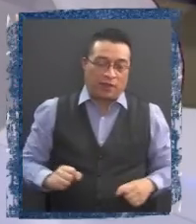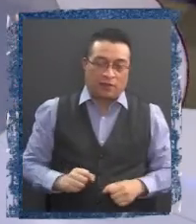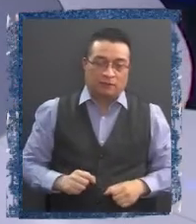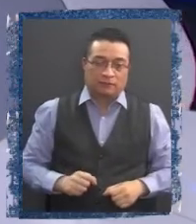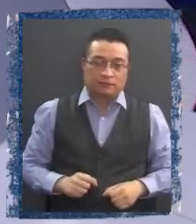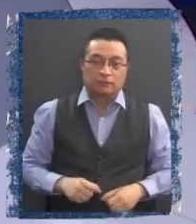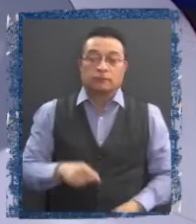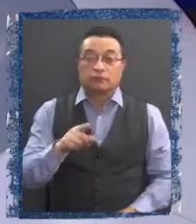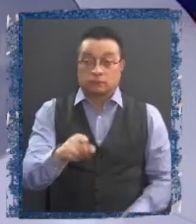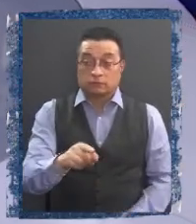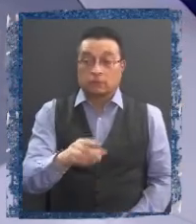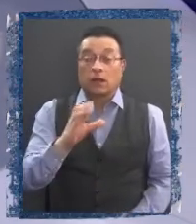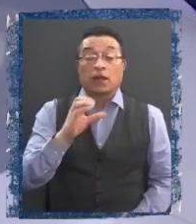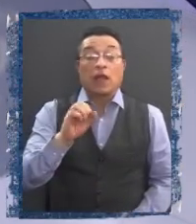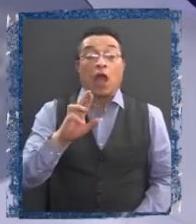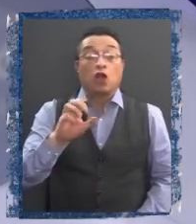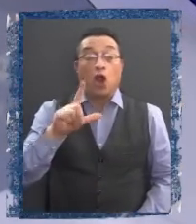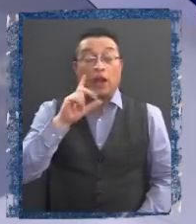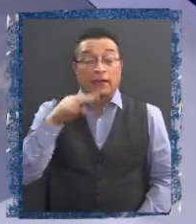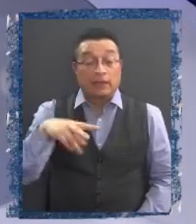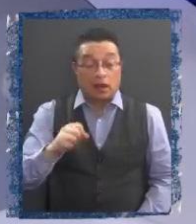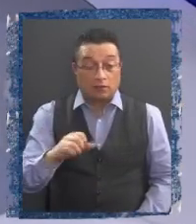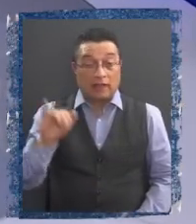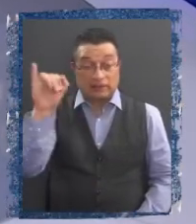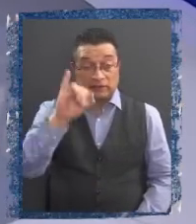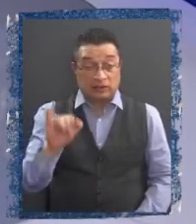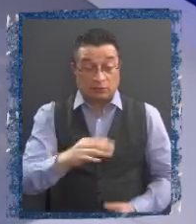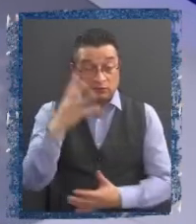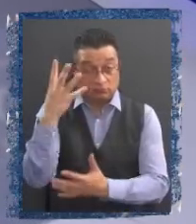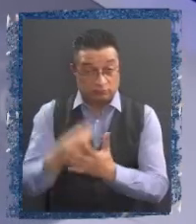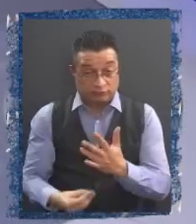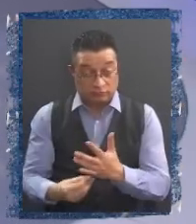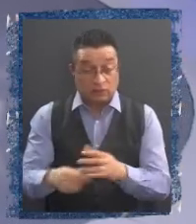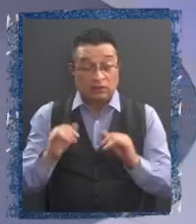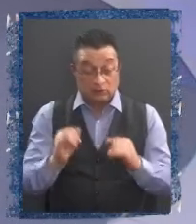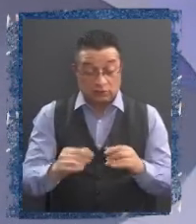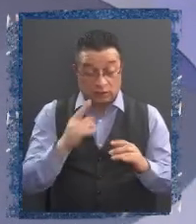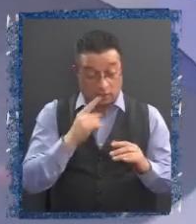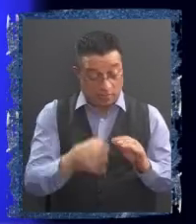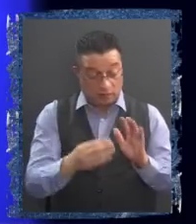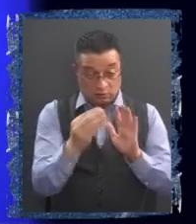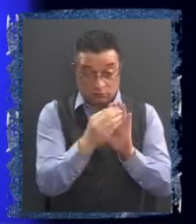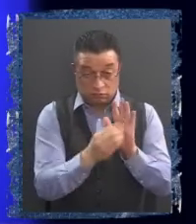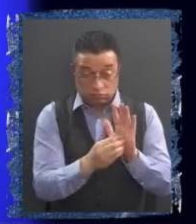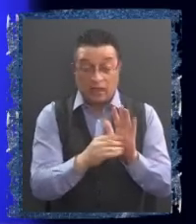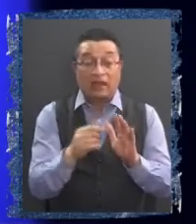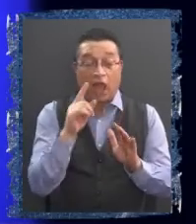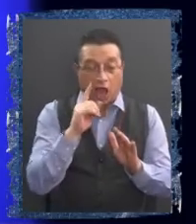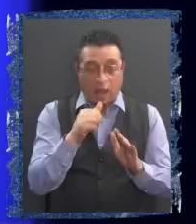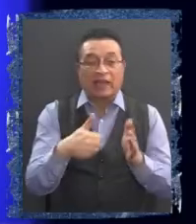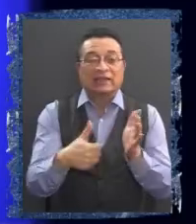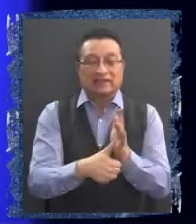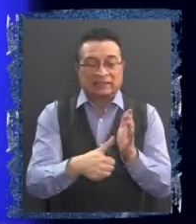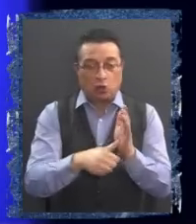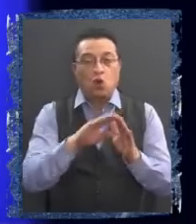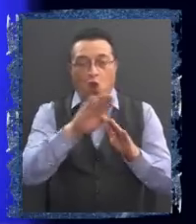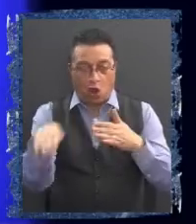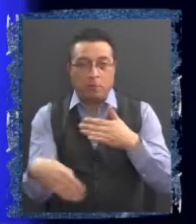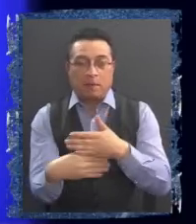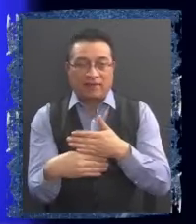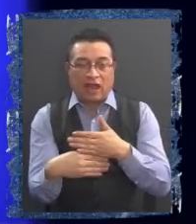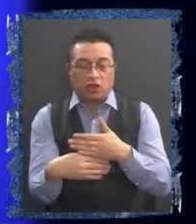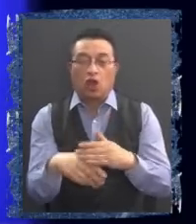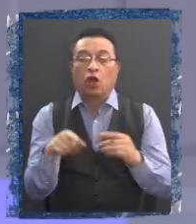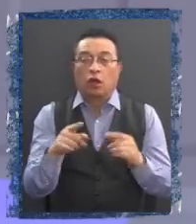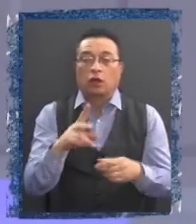¿van a morir las ISAPRES? ¿Va a haber la posibilidad, por ejemplo, de tener, de acuerdo al texto, un seguro complementario? Como